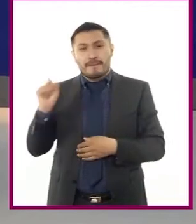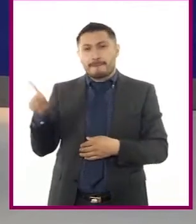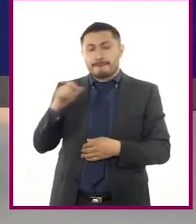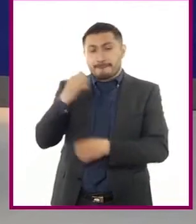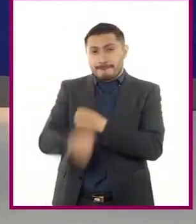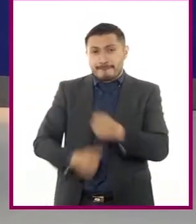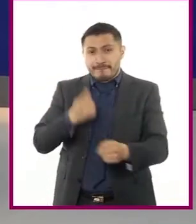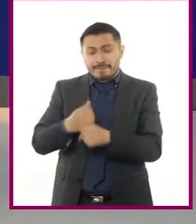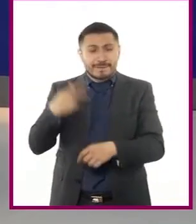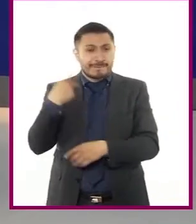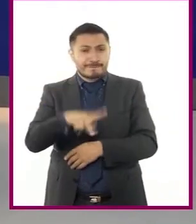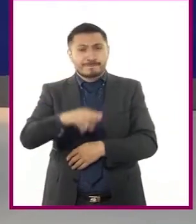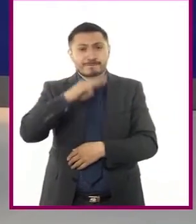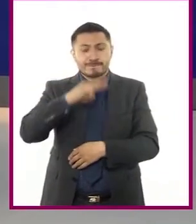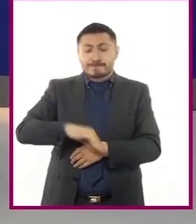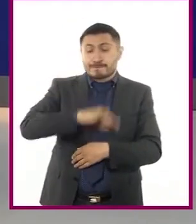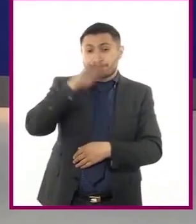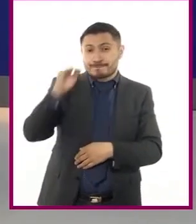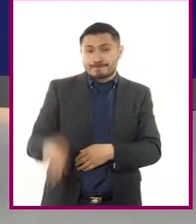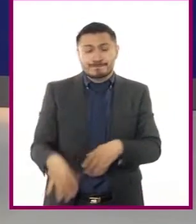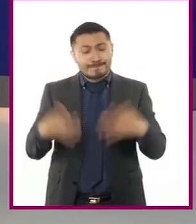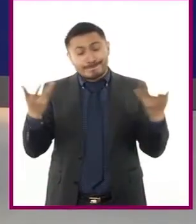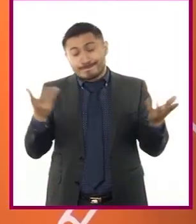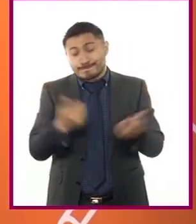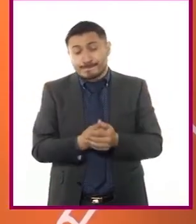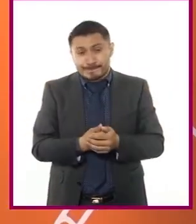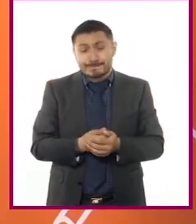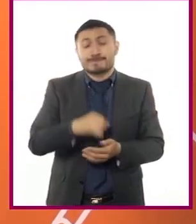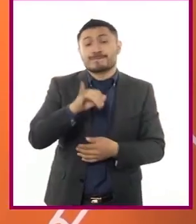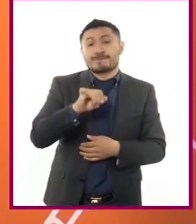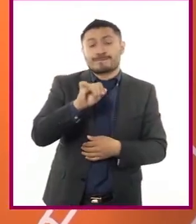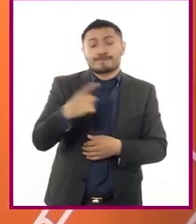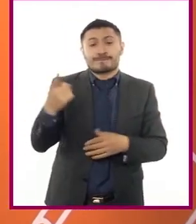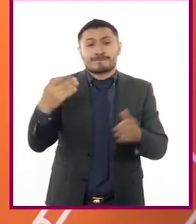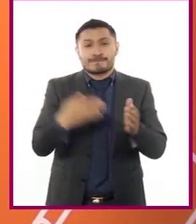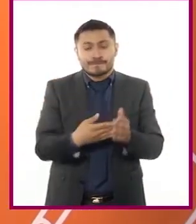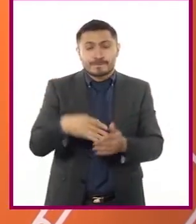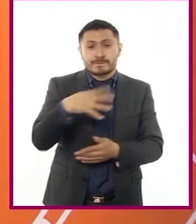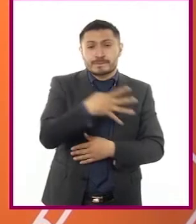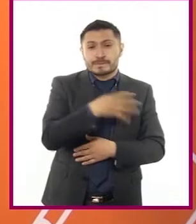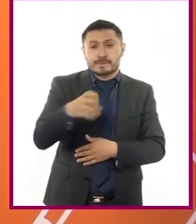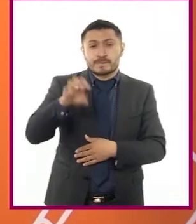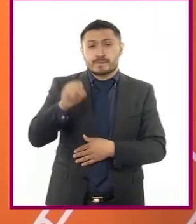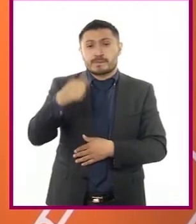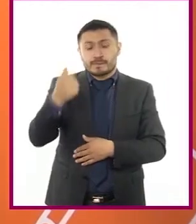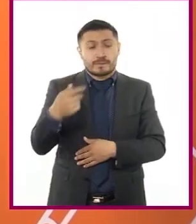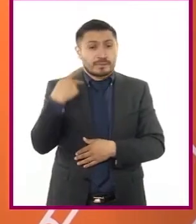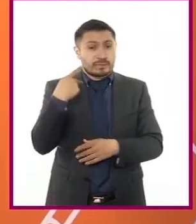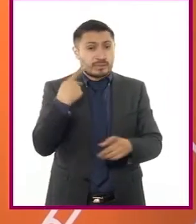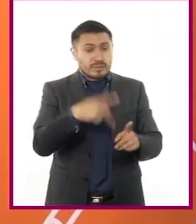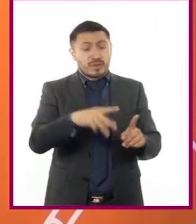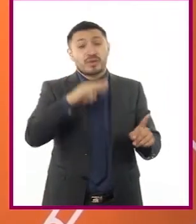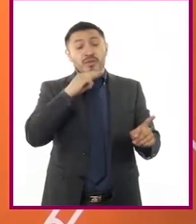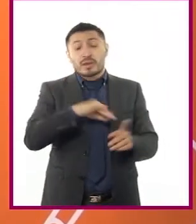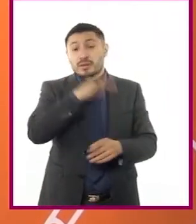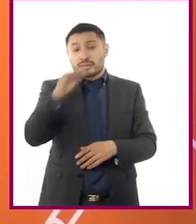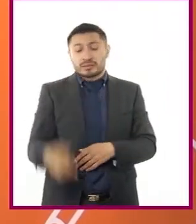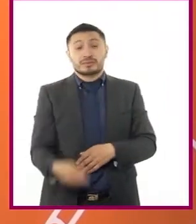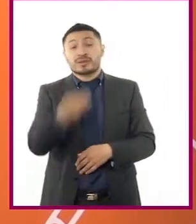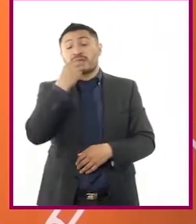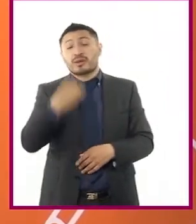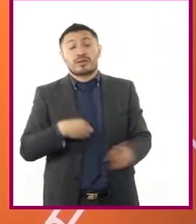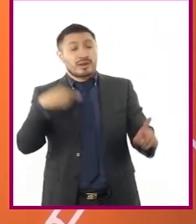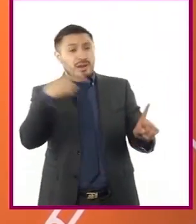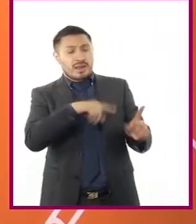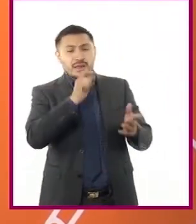murió la mamá del poeta? Sí, fue en 1966, aunque Sabines publicó los